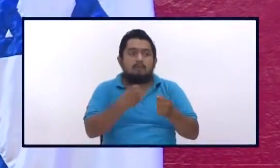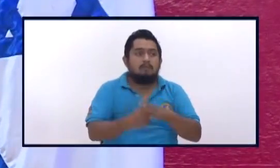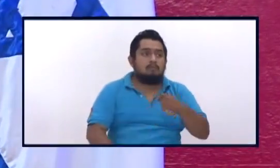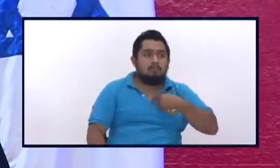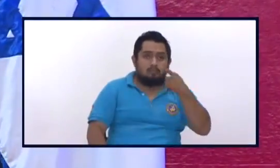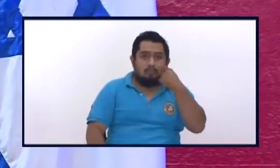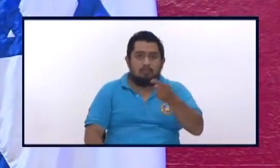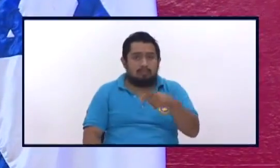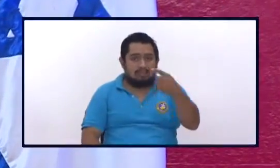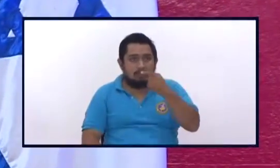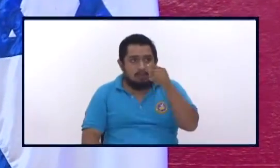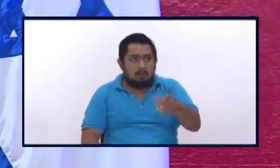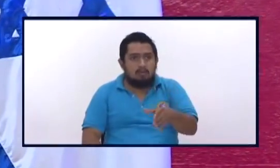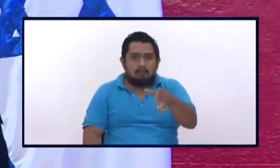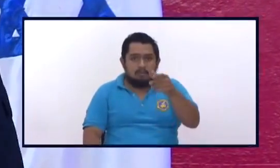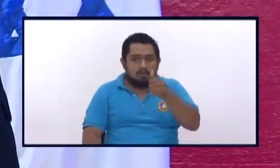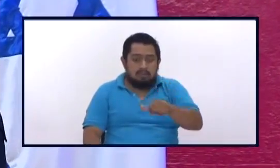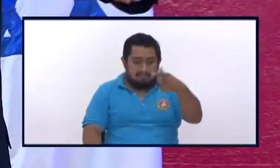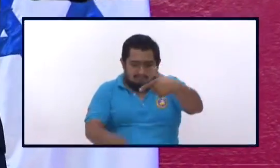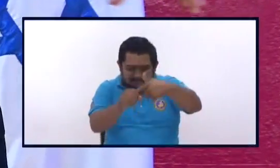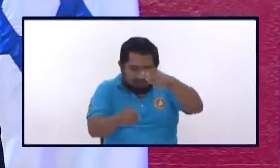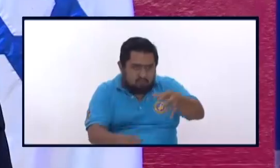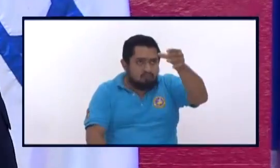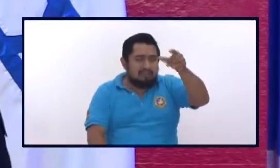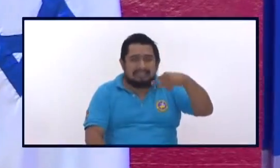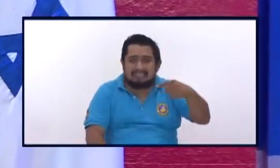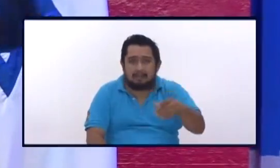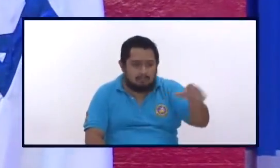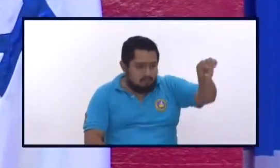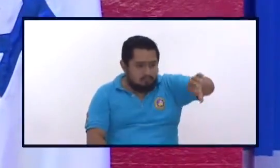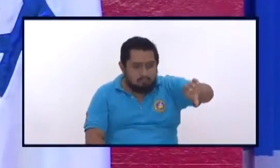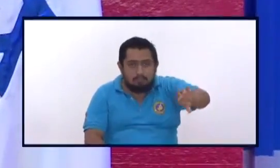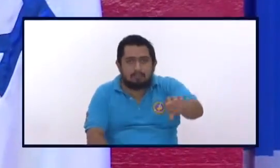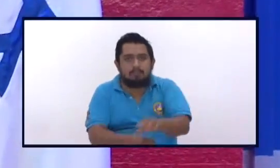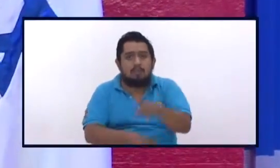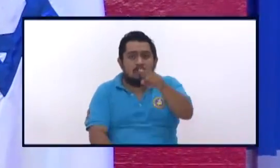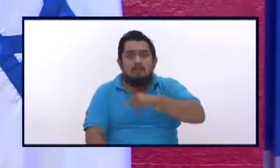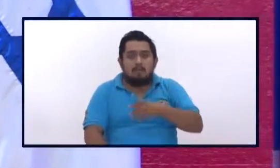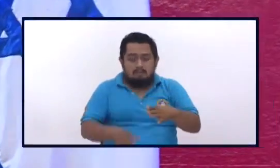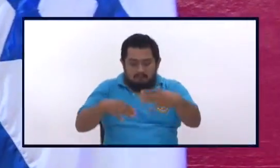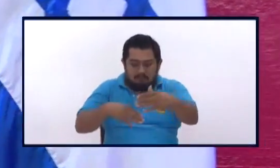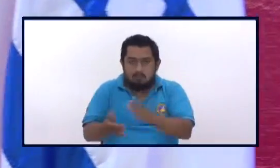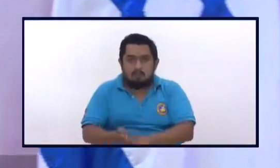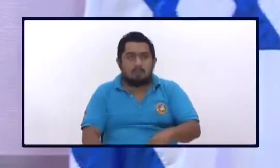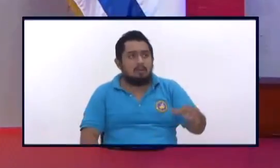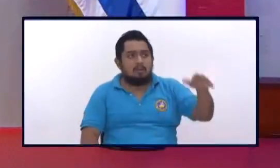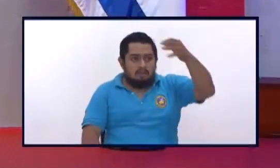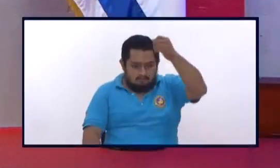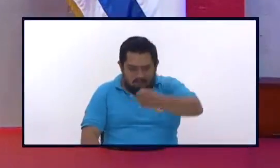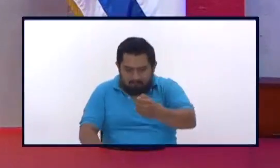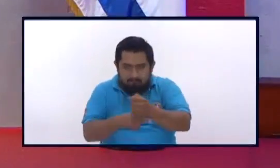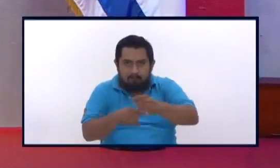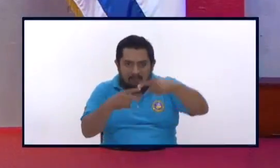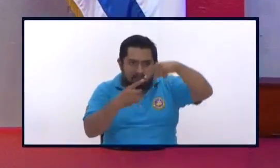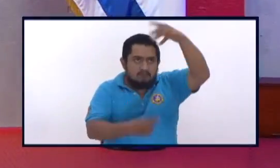llega y saca siempre ve la gasolina y la bota siempre eso es siempre los drenajes son siempre cuando usted va a medir un tanque en la tierra usted agarrón a varías que tiene